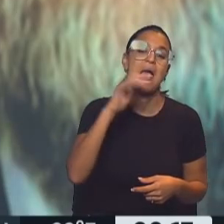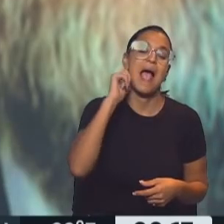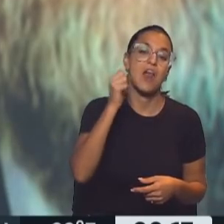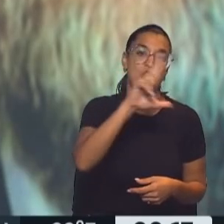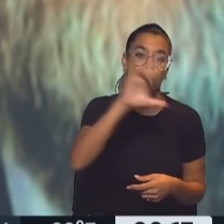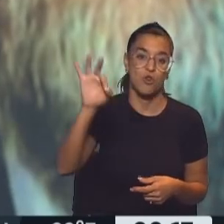seguimos en minutos